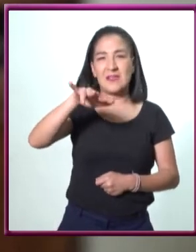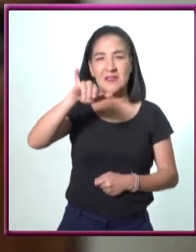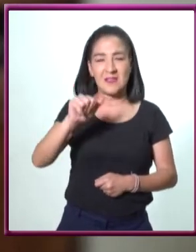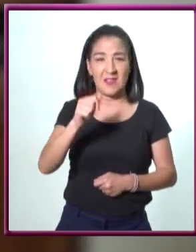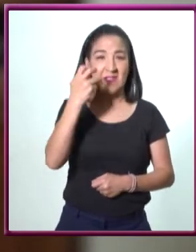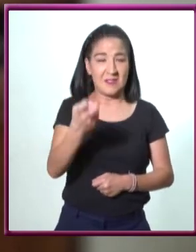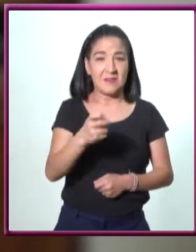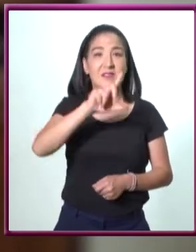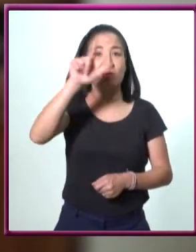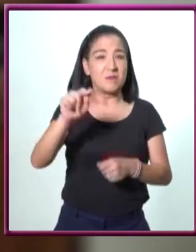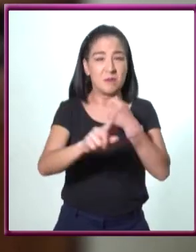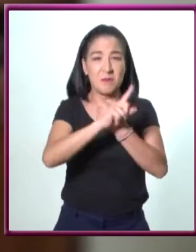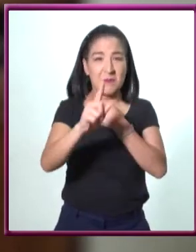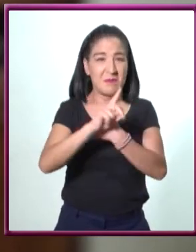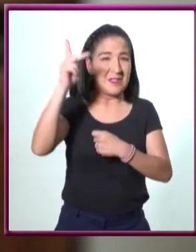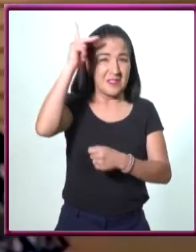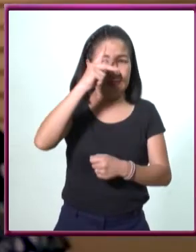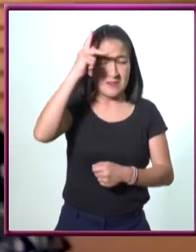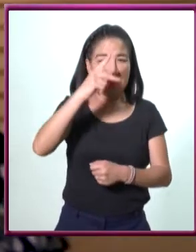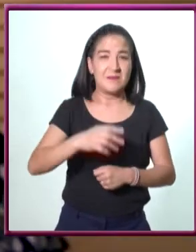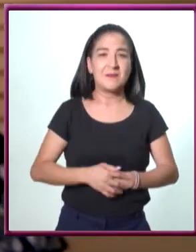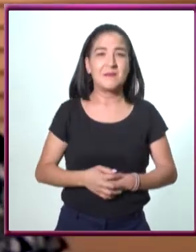ser un problema psiquiátrico?